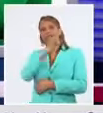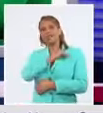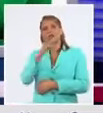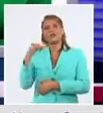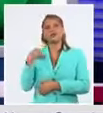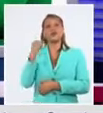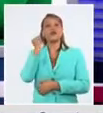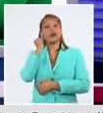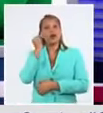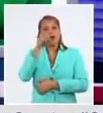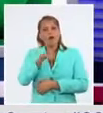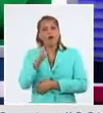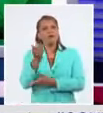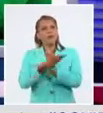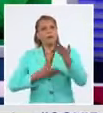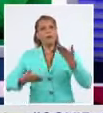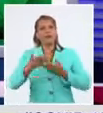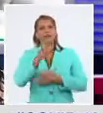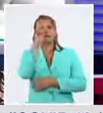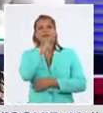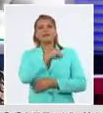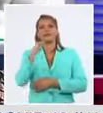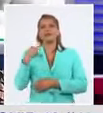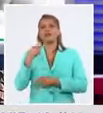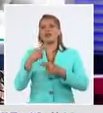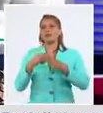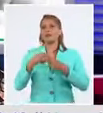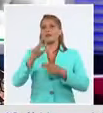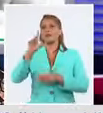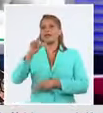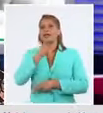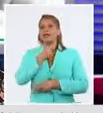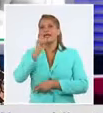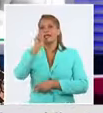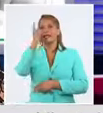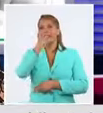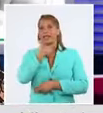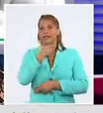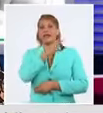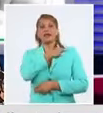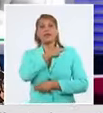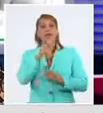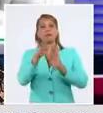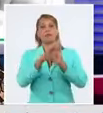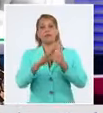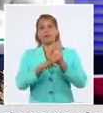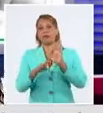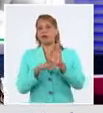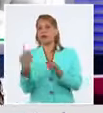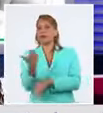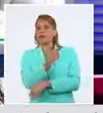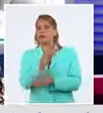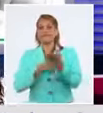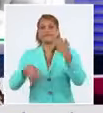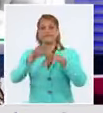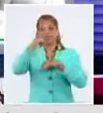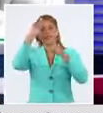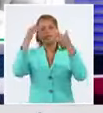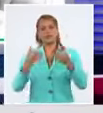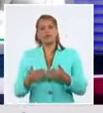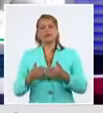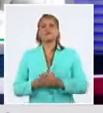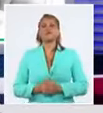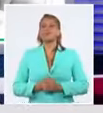compartimos nuevamente con la doctora Elena López Ambrón, jefa nacional del Programa de Vacunación del Ministerio de Salud Pública. De esta forma,